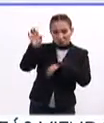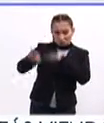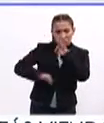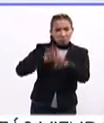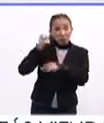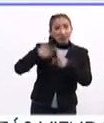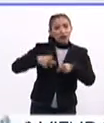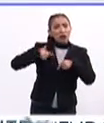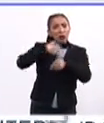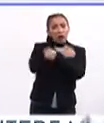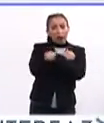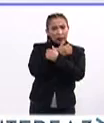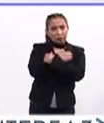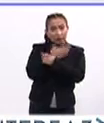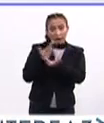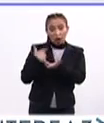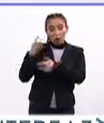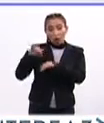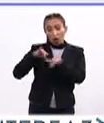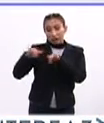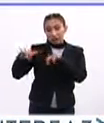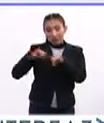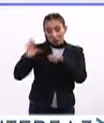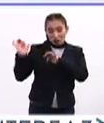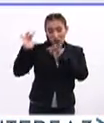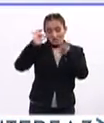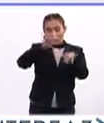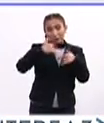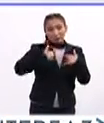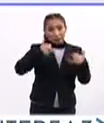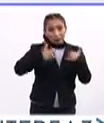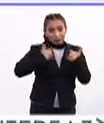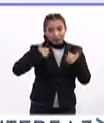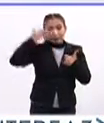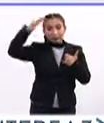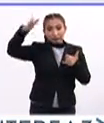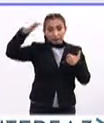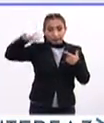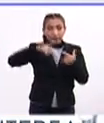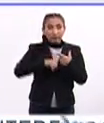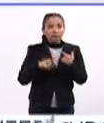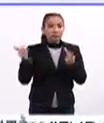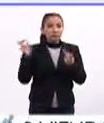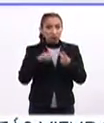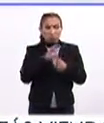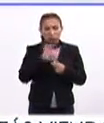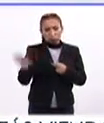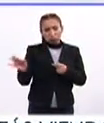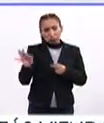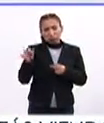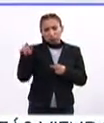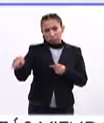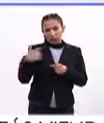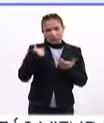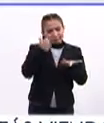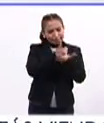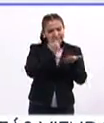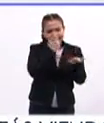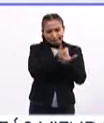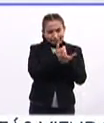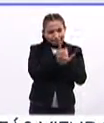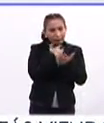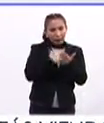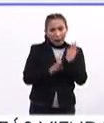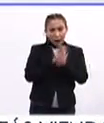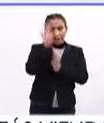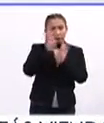esta población y que es un bono demográfico que tanto los jóvenes adultos pueden contribuir mucho